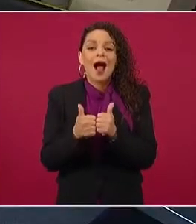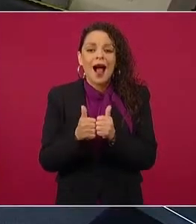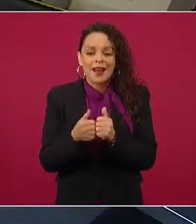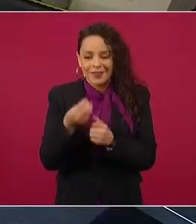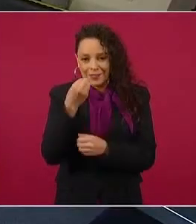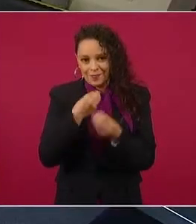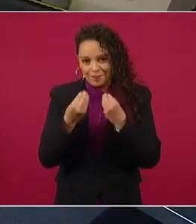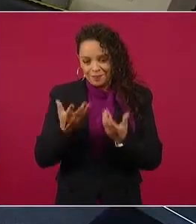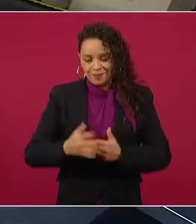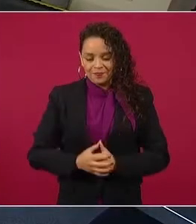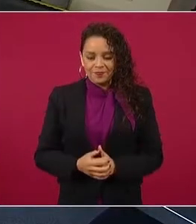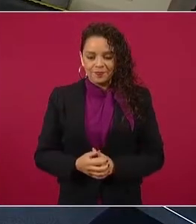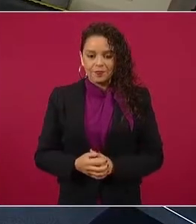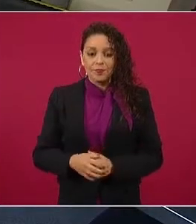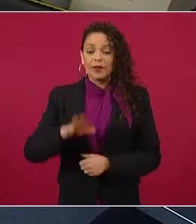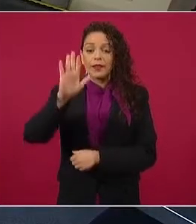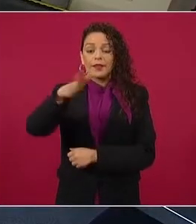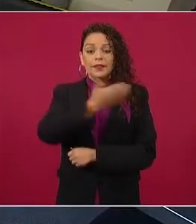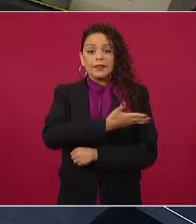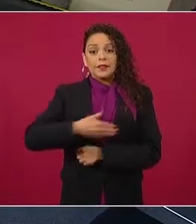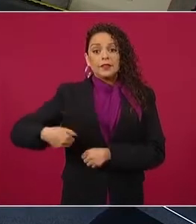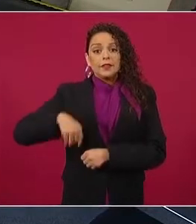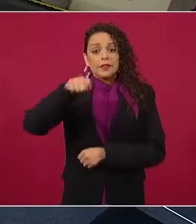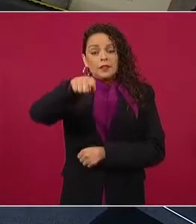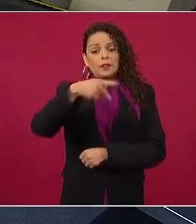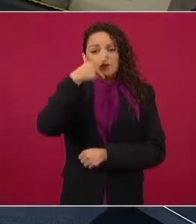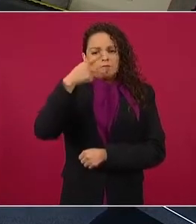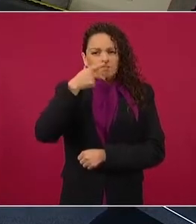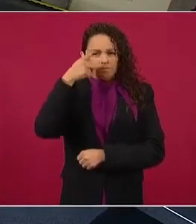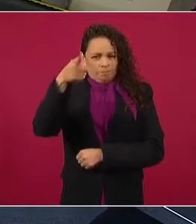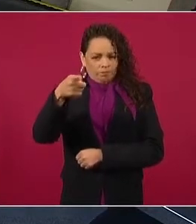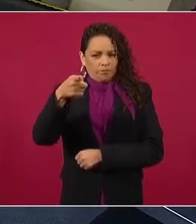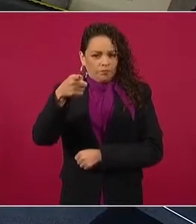Presidente, usted ha sido muy claro en estos últimos días acerca de